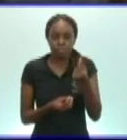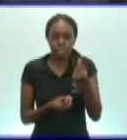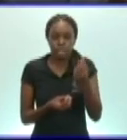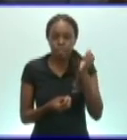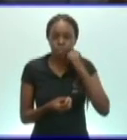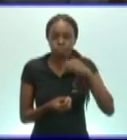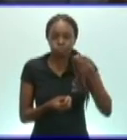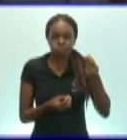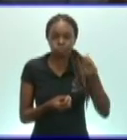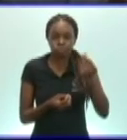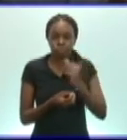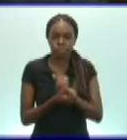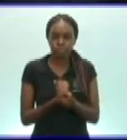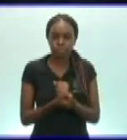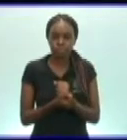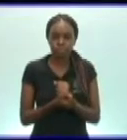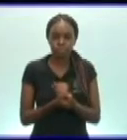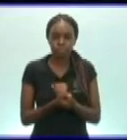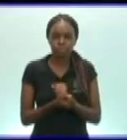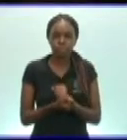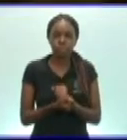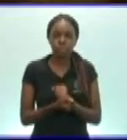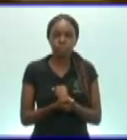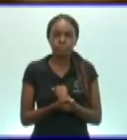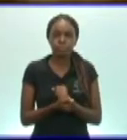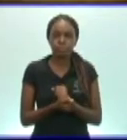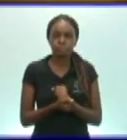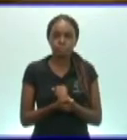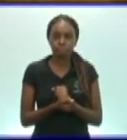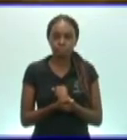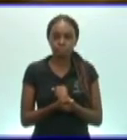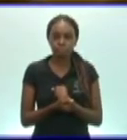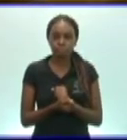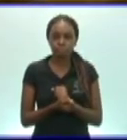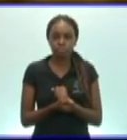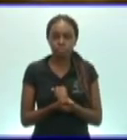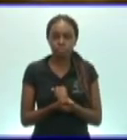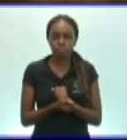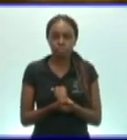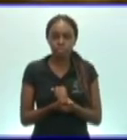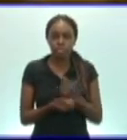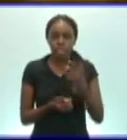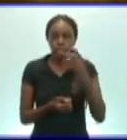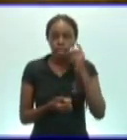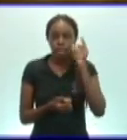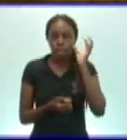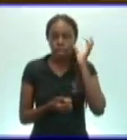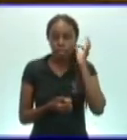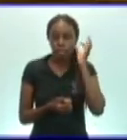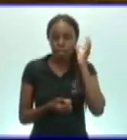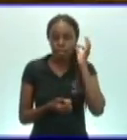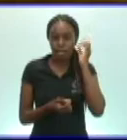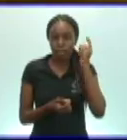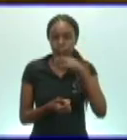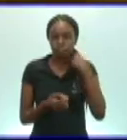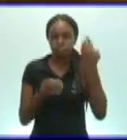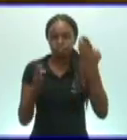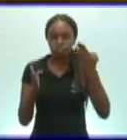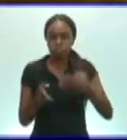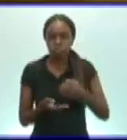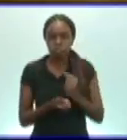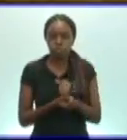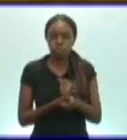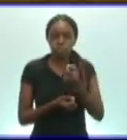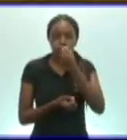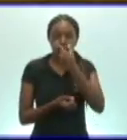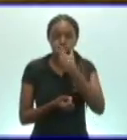superado por Francisco Vicente Aguilera. Al enviudar en 1868, Céspedes inicia